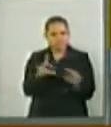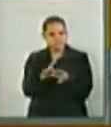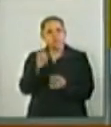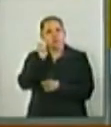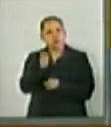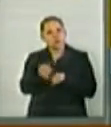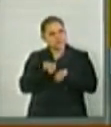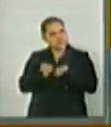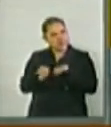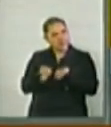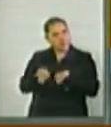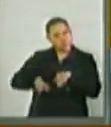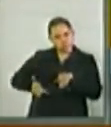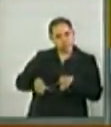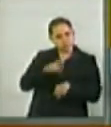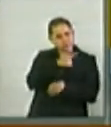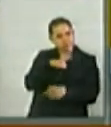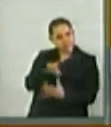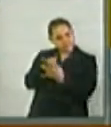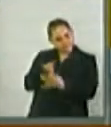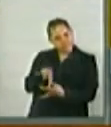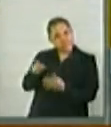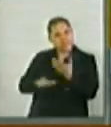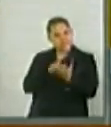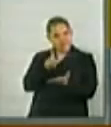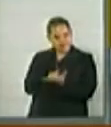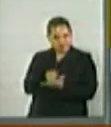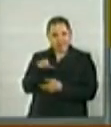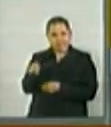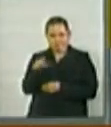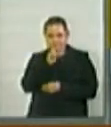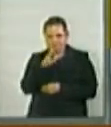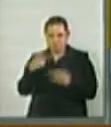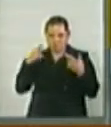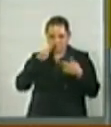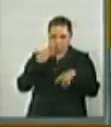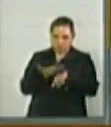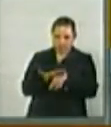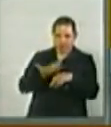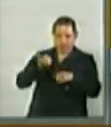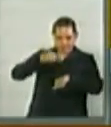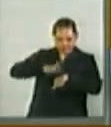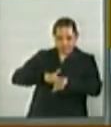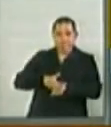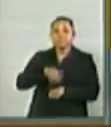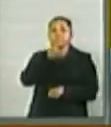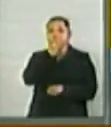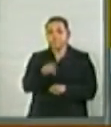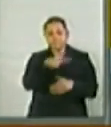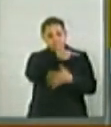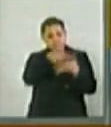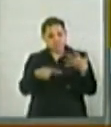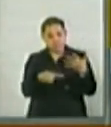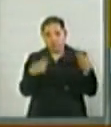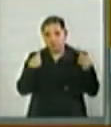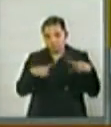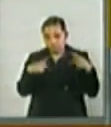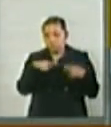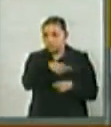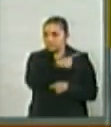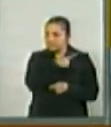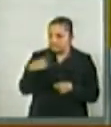empresas productivas del Estado. Y segundo, instaurar la obligación de los consejeros independientes de